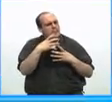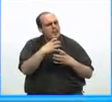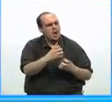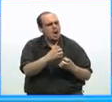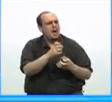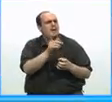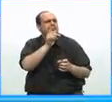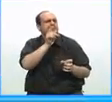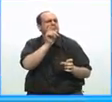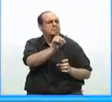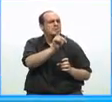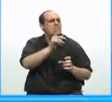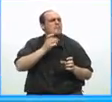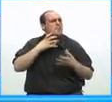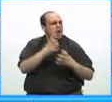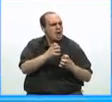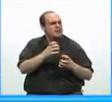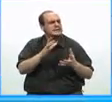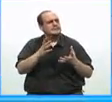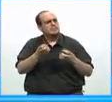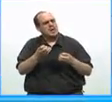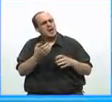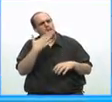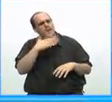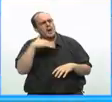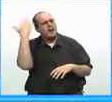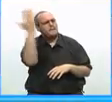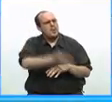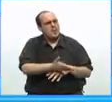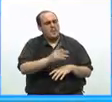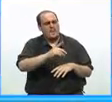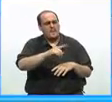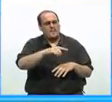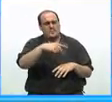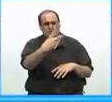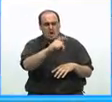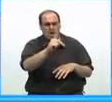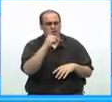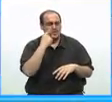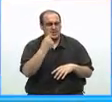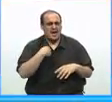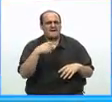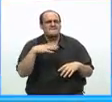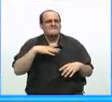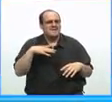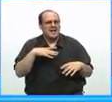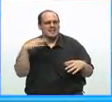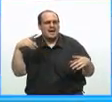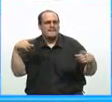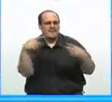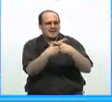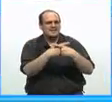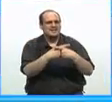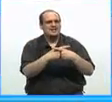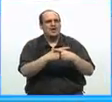adjetivo calificativo la victoria de boca porque teniendo en cuenta que ustedes pasado mañana tienen que completar con gody Cruz era justo una semana donde